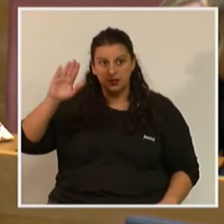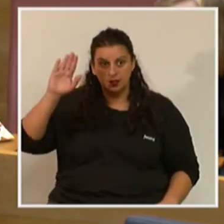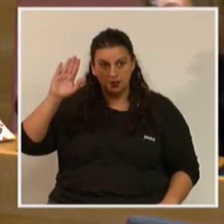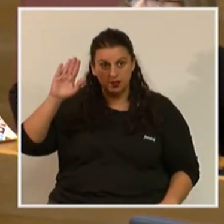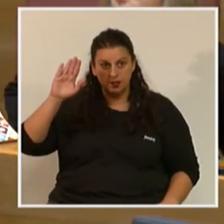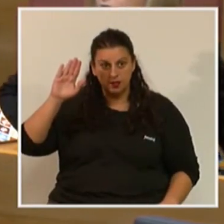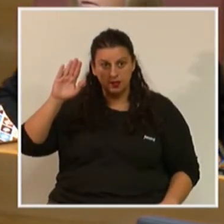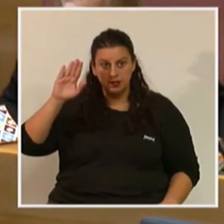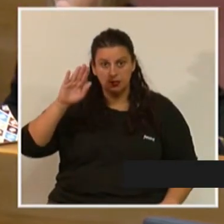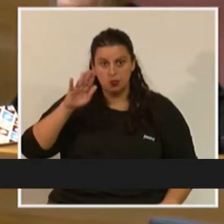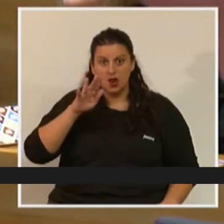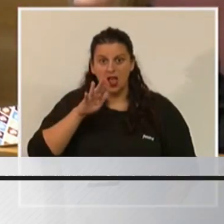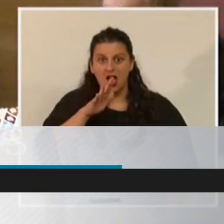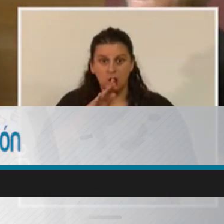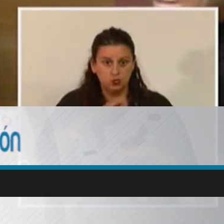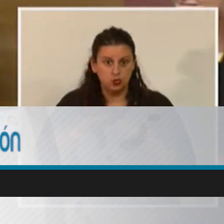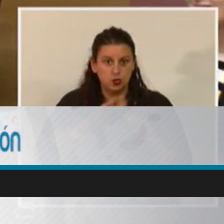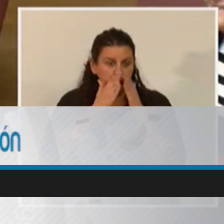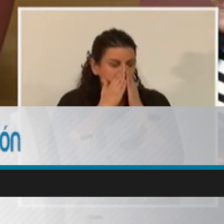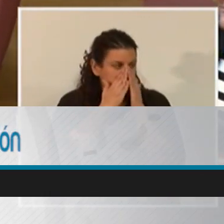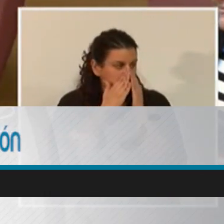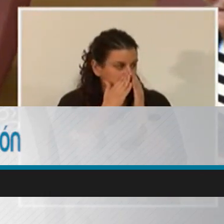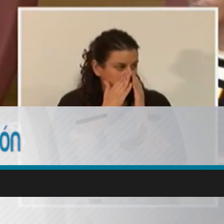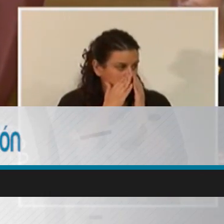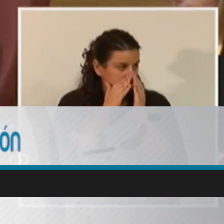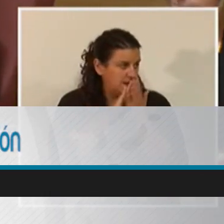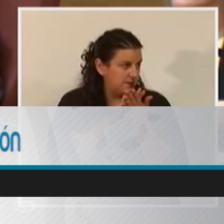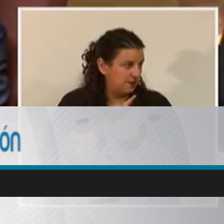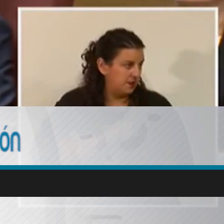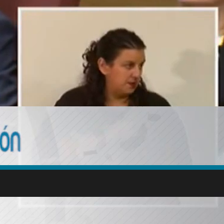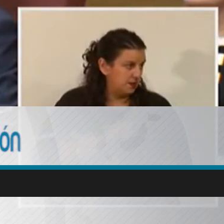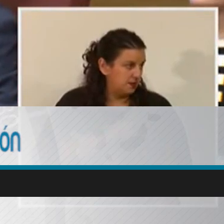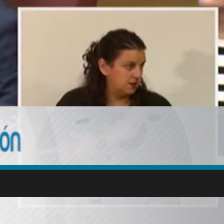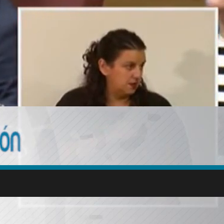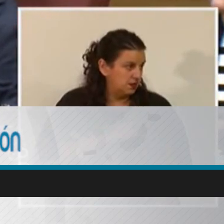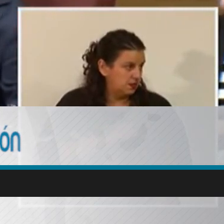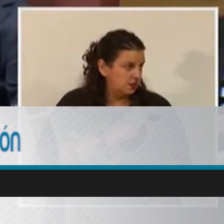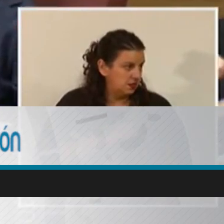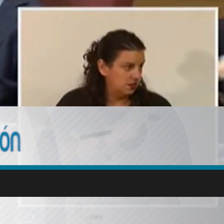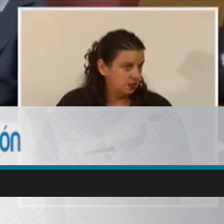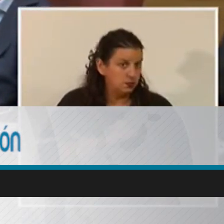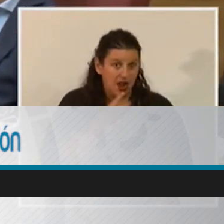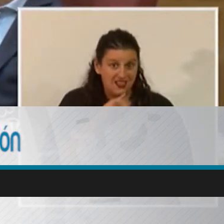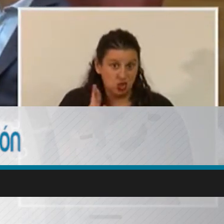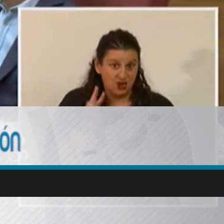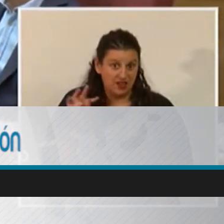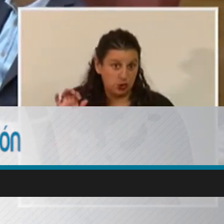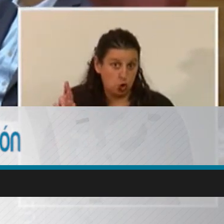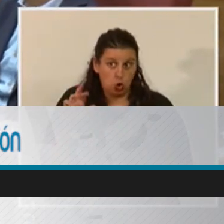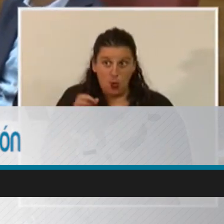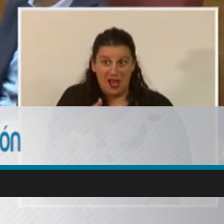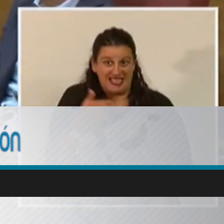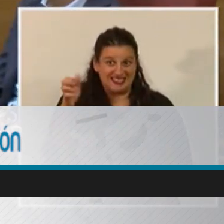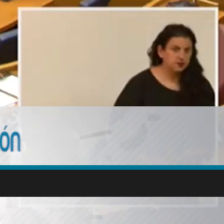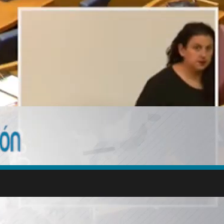la consellera de Hacienda economía y Administración pública rud Merino ha exigido al gobierno de Pedro Sánchez la aprobación de un fondo